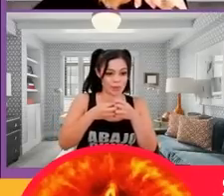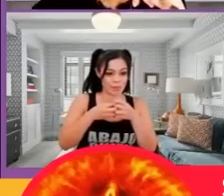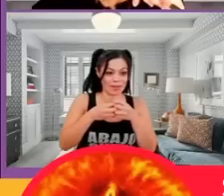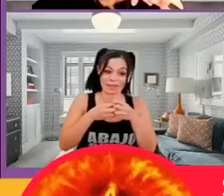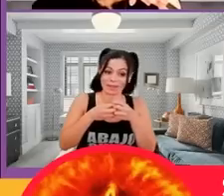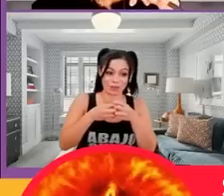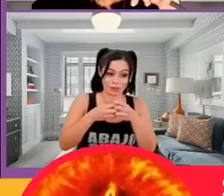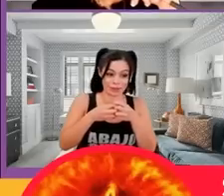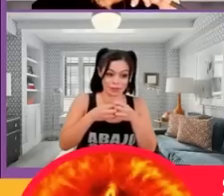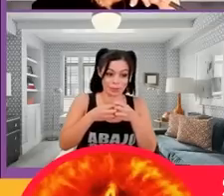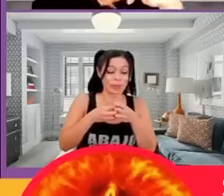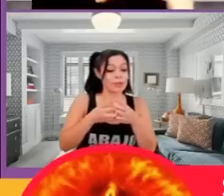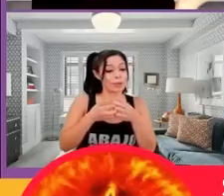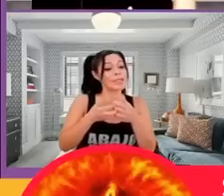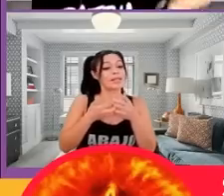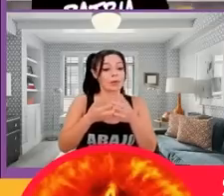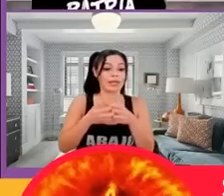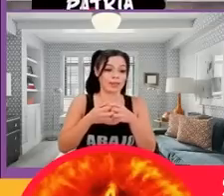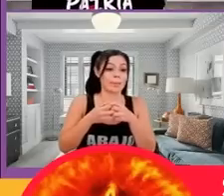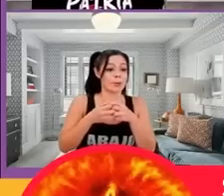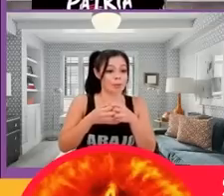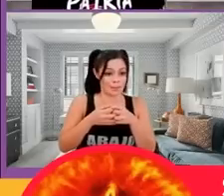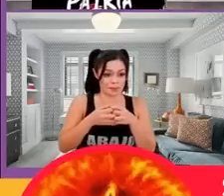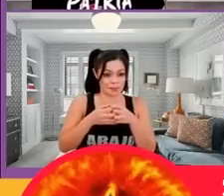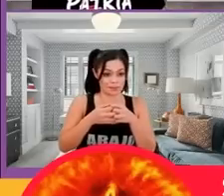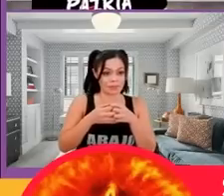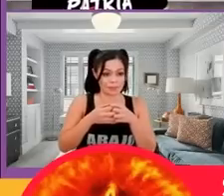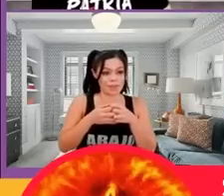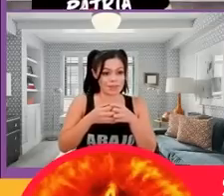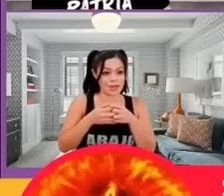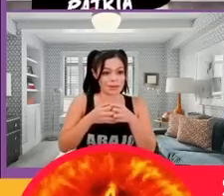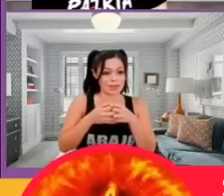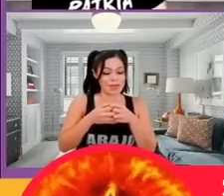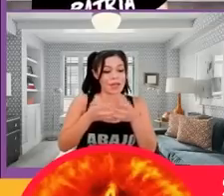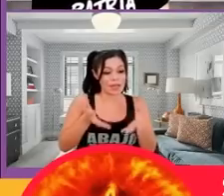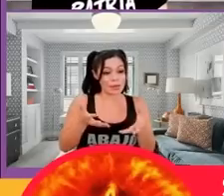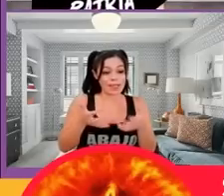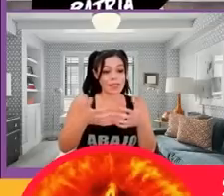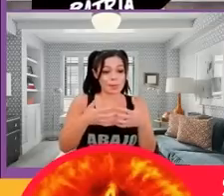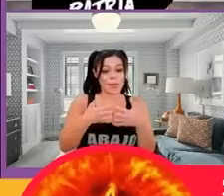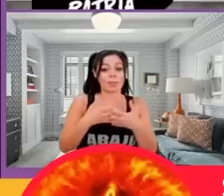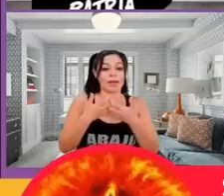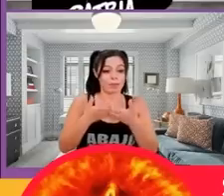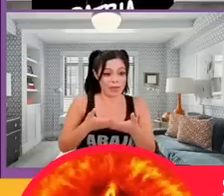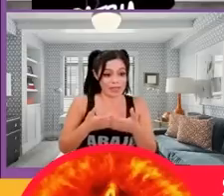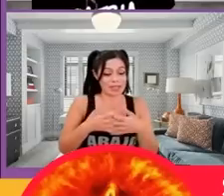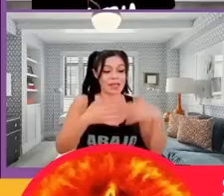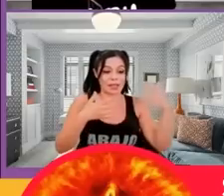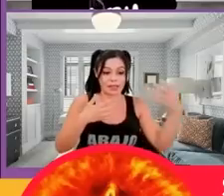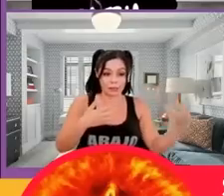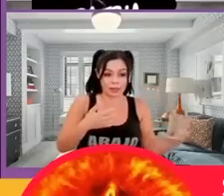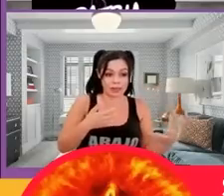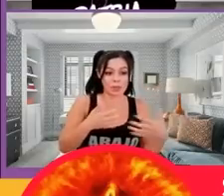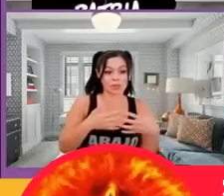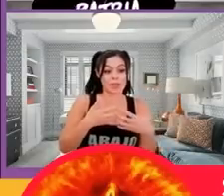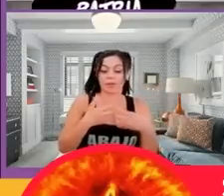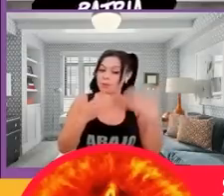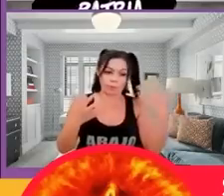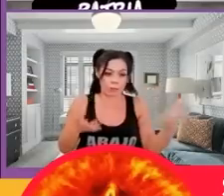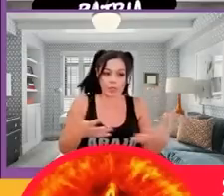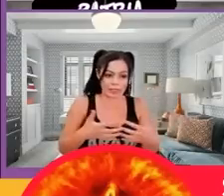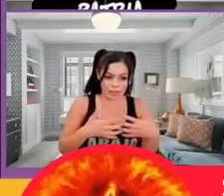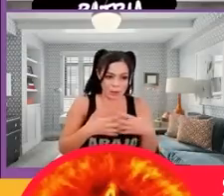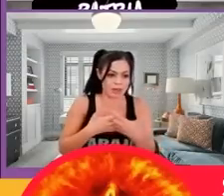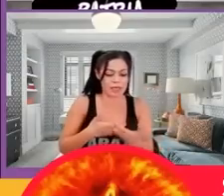los problemas de las naciones porque no es el origen del problema, ¿sabes? El origen del problema en Francia es que tiene un Estado,